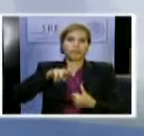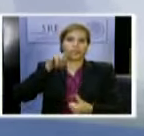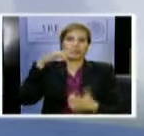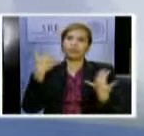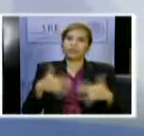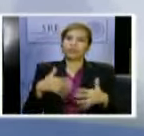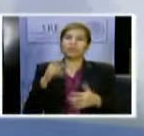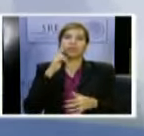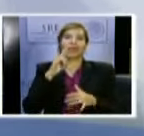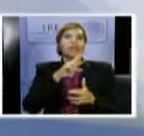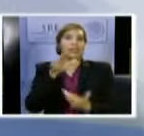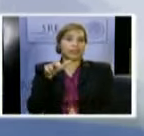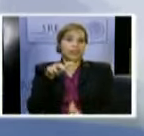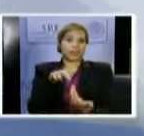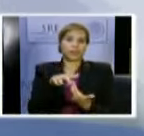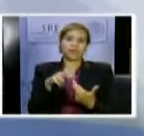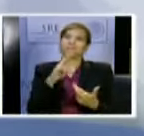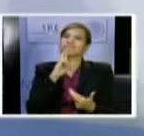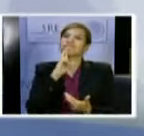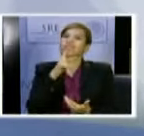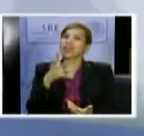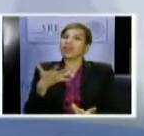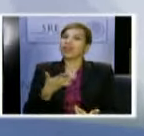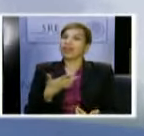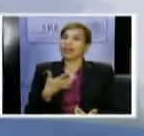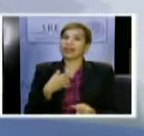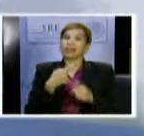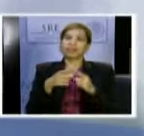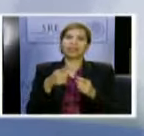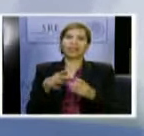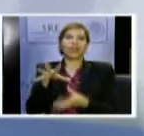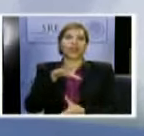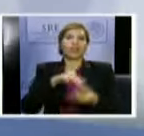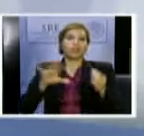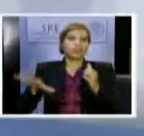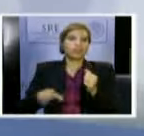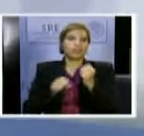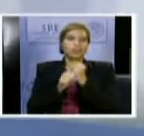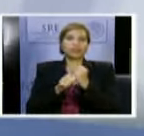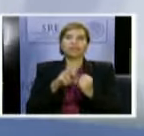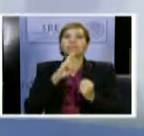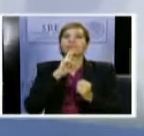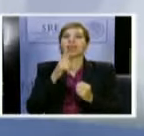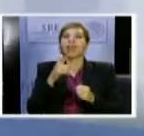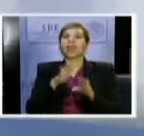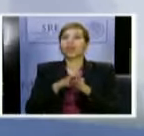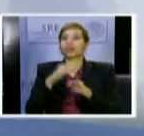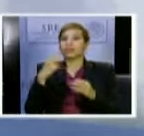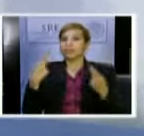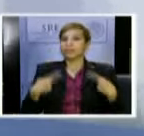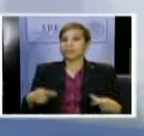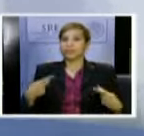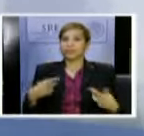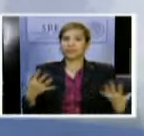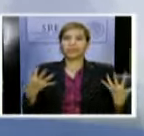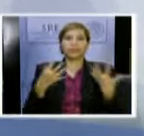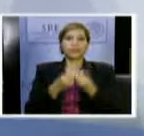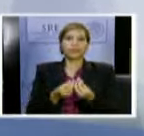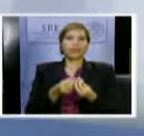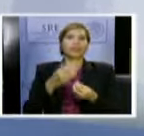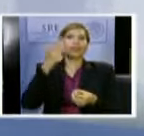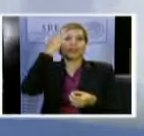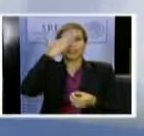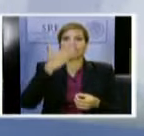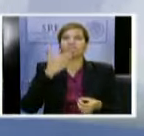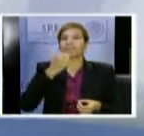duda como la región mejor dotada en términos competitivos, en términos de factor humano y en términos de